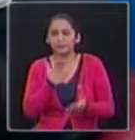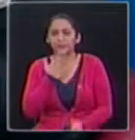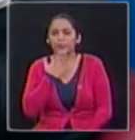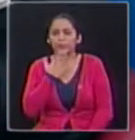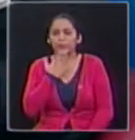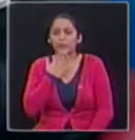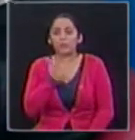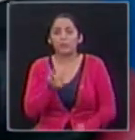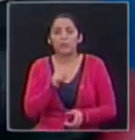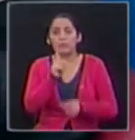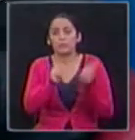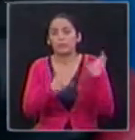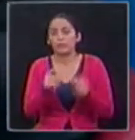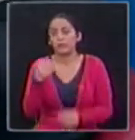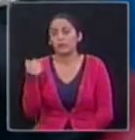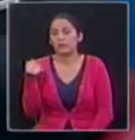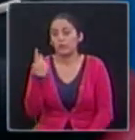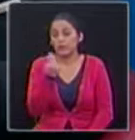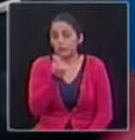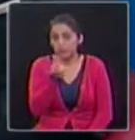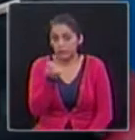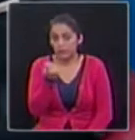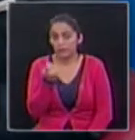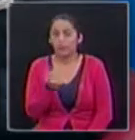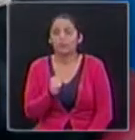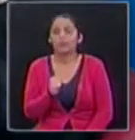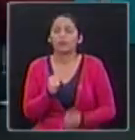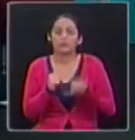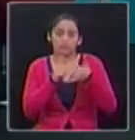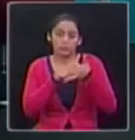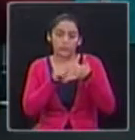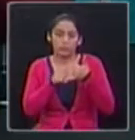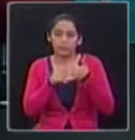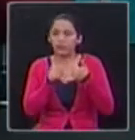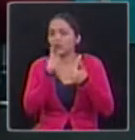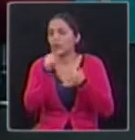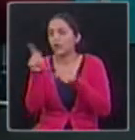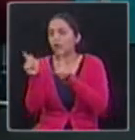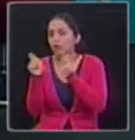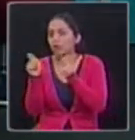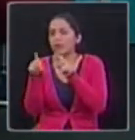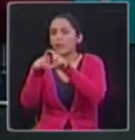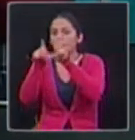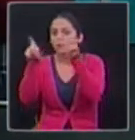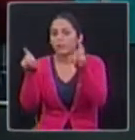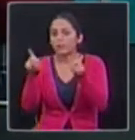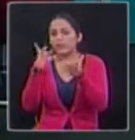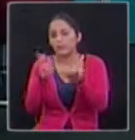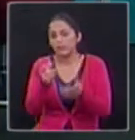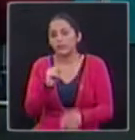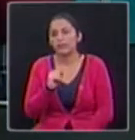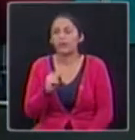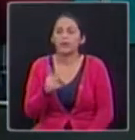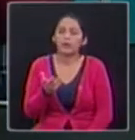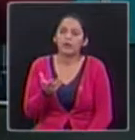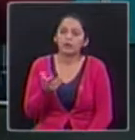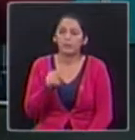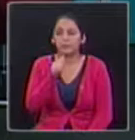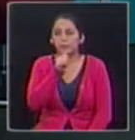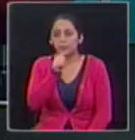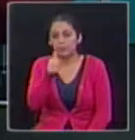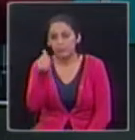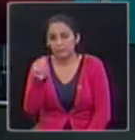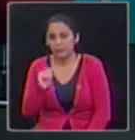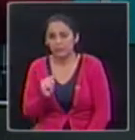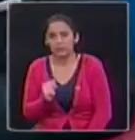ciudadanía, que si bien es cierto podría estar administrado por la banca privada, tiene que estar atado a una cuenta de ahorros y una cuenta corriente. ¿Y consideran que no debería ser así para